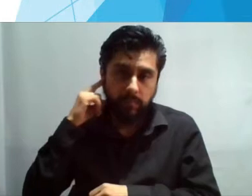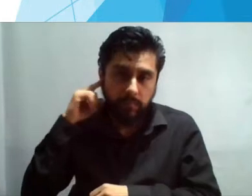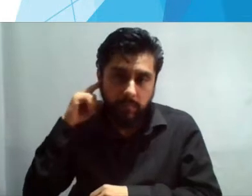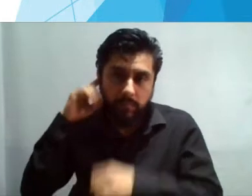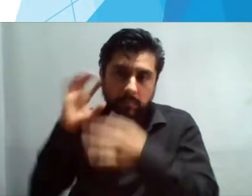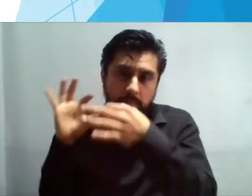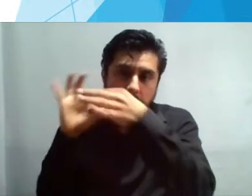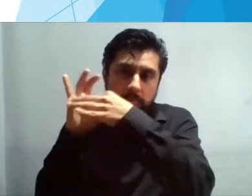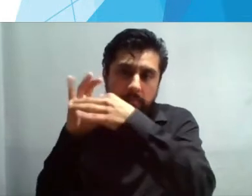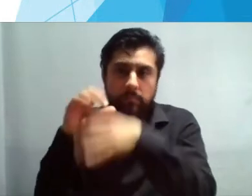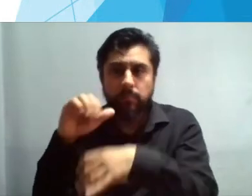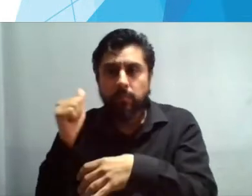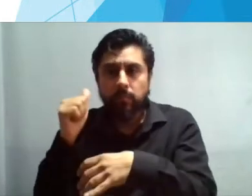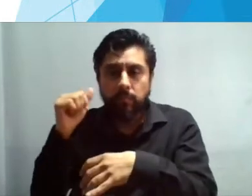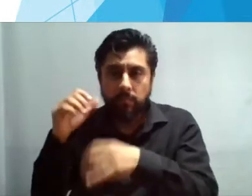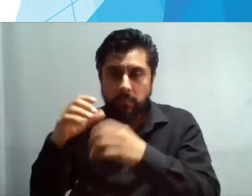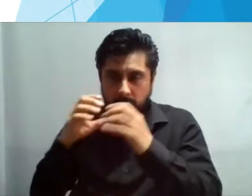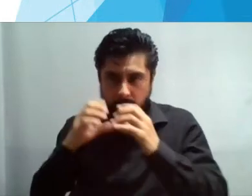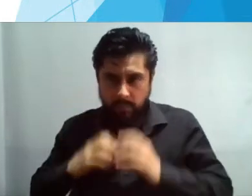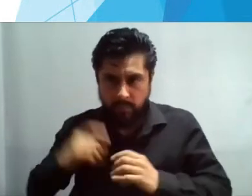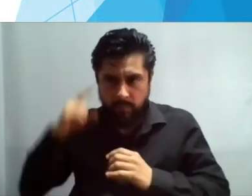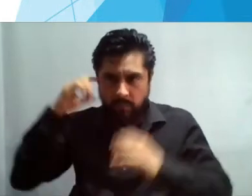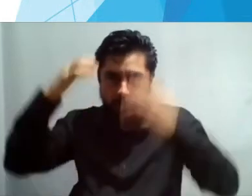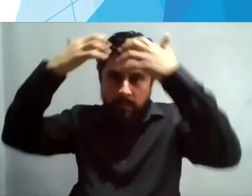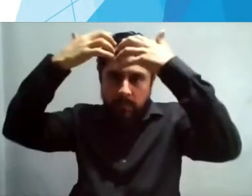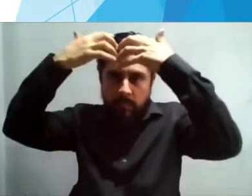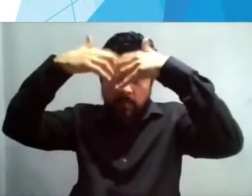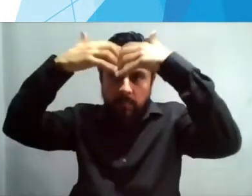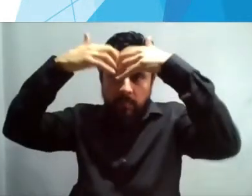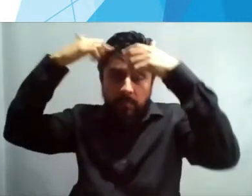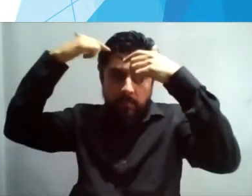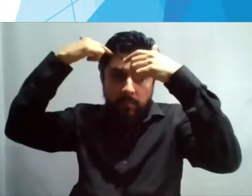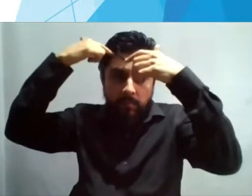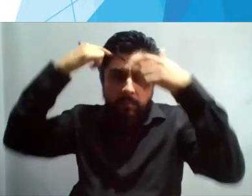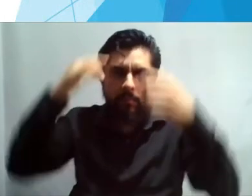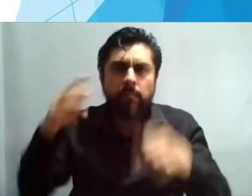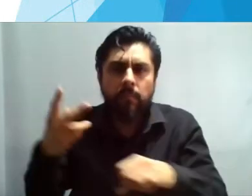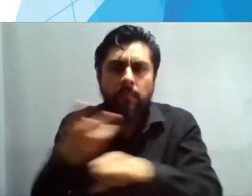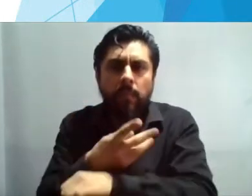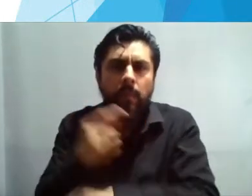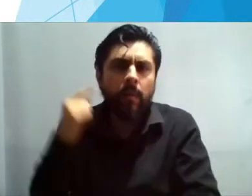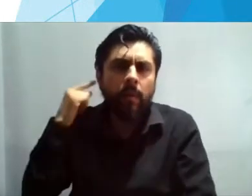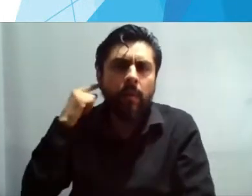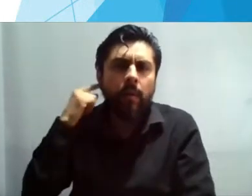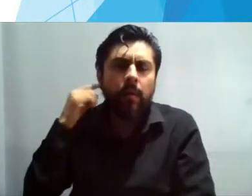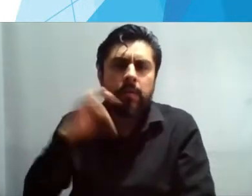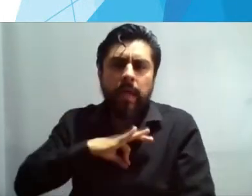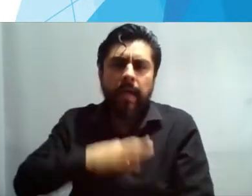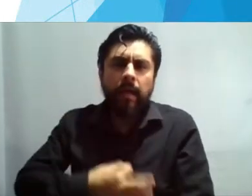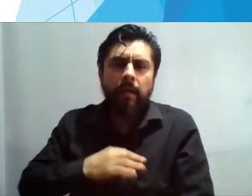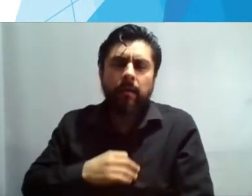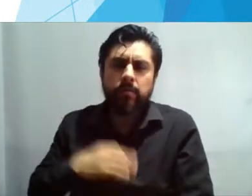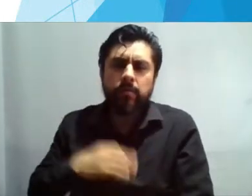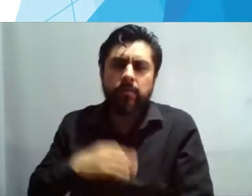Entonces, ¿qué es lo que sucede cuando una infección del oído queda no 2 semanas, no 3, sino que entonces